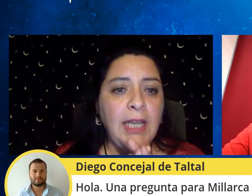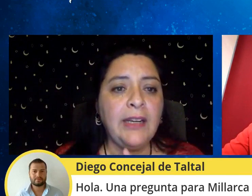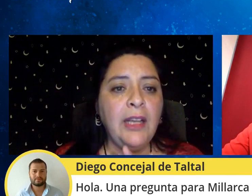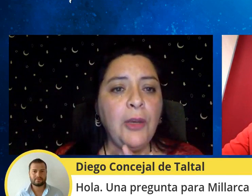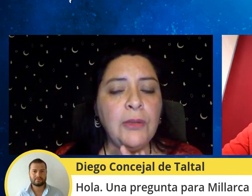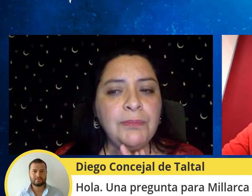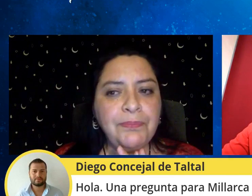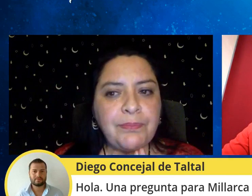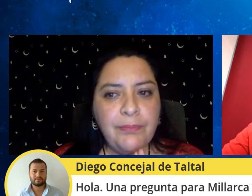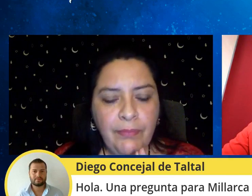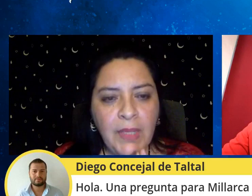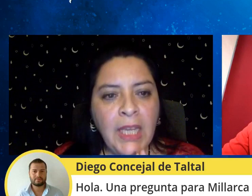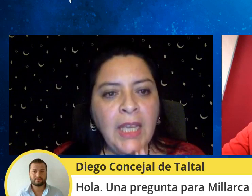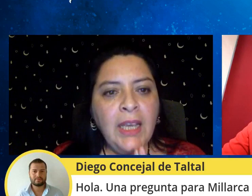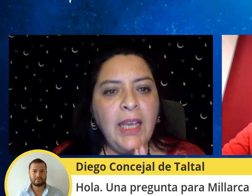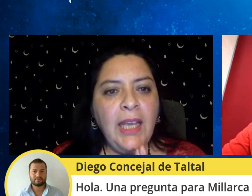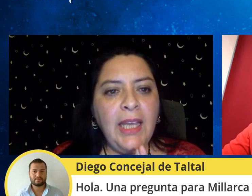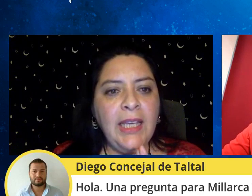tres en la región.